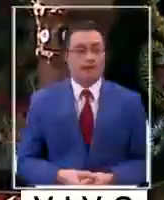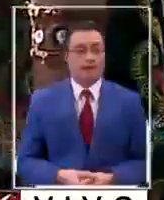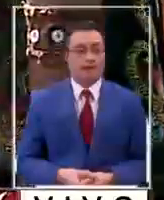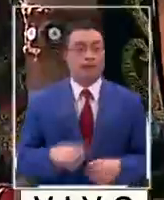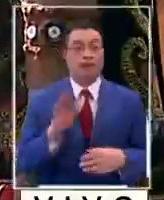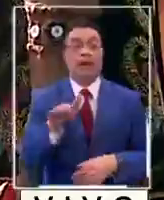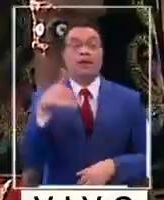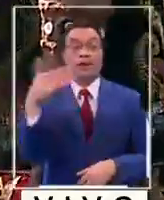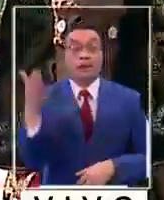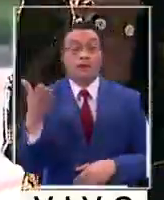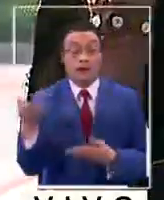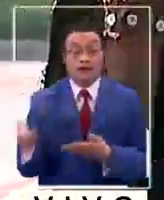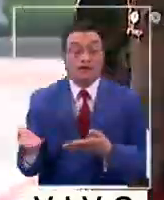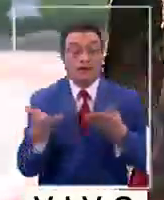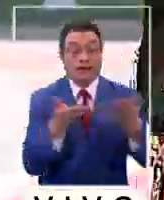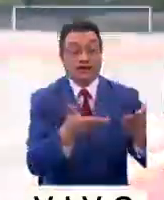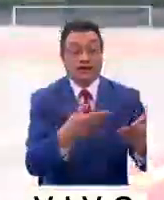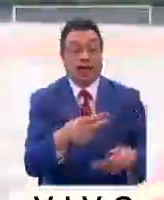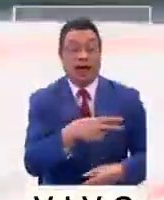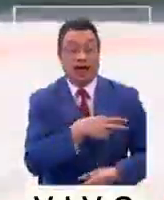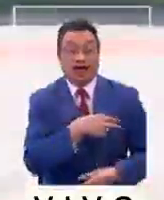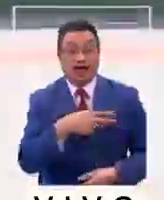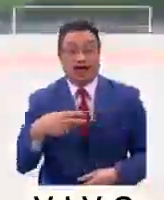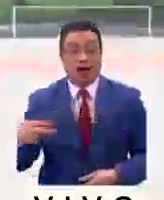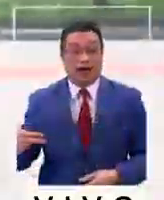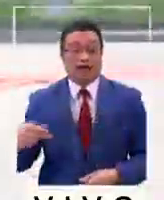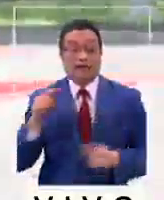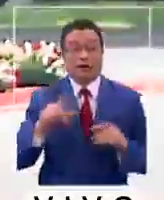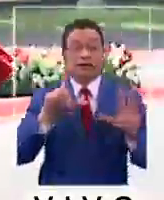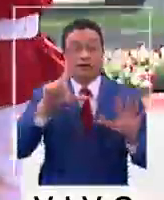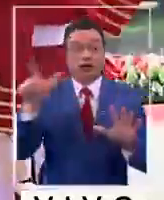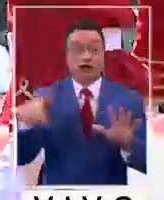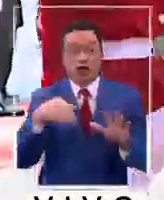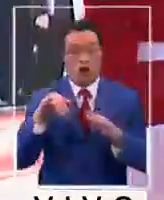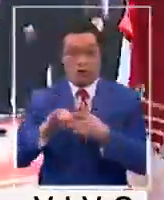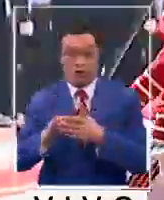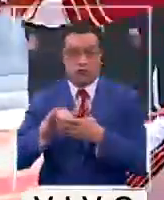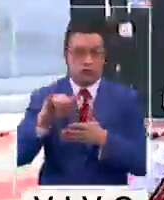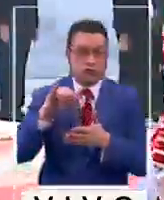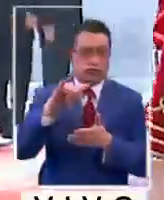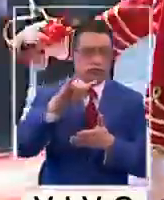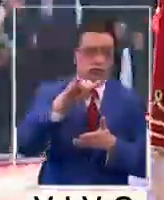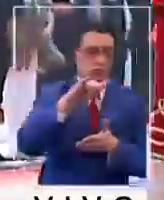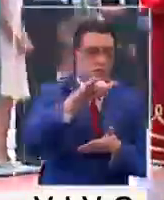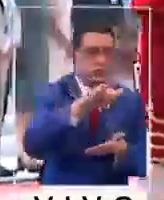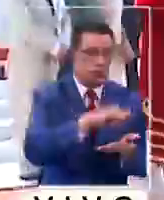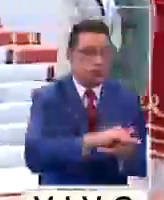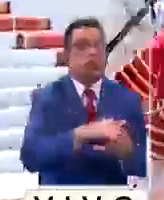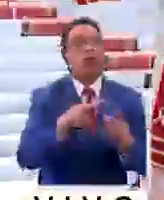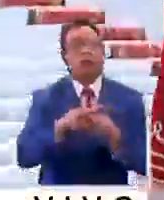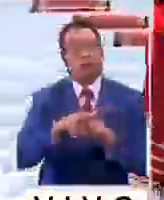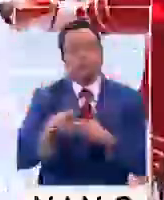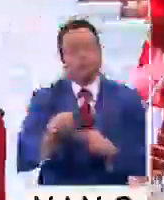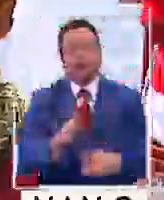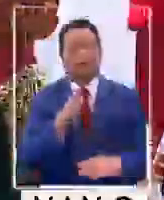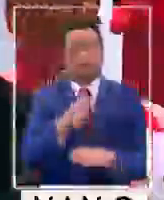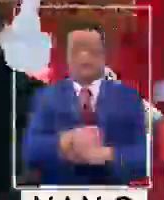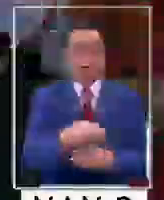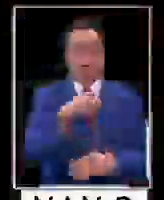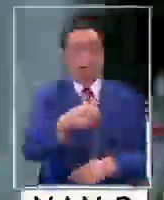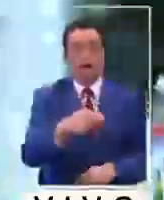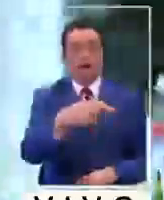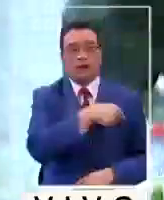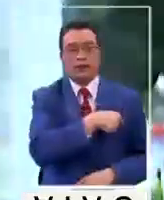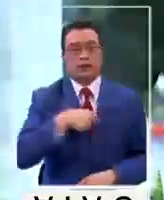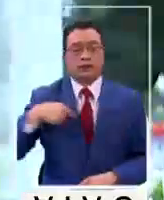Después de su visita de Estado a Indonesia y un vuelo de 7 horas, la presidenta de la República, Michelle Bachelet, ya está en Beijing